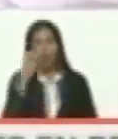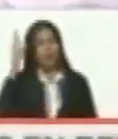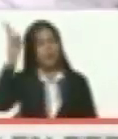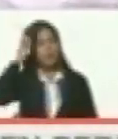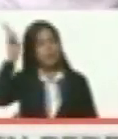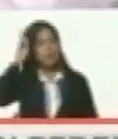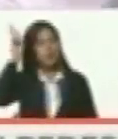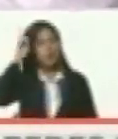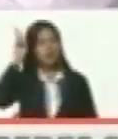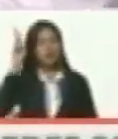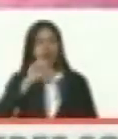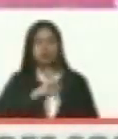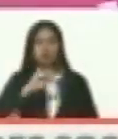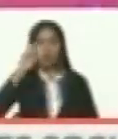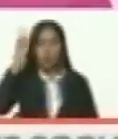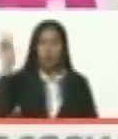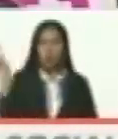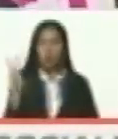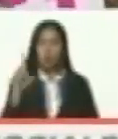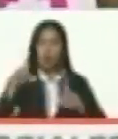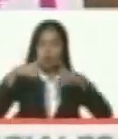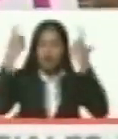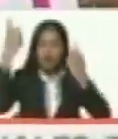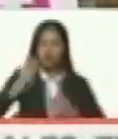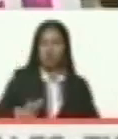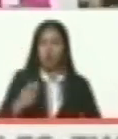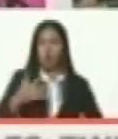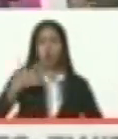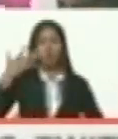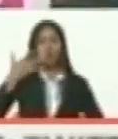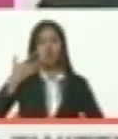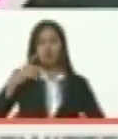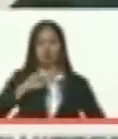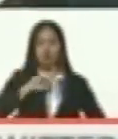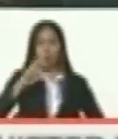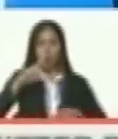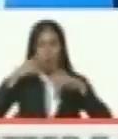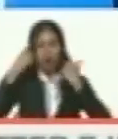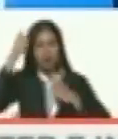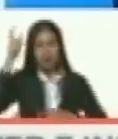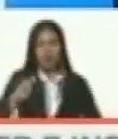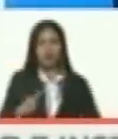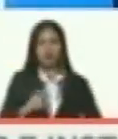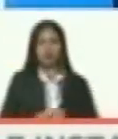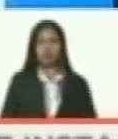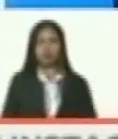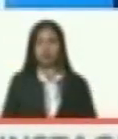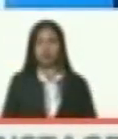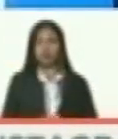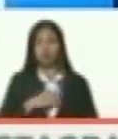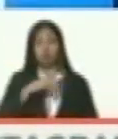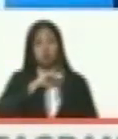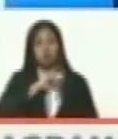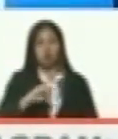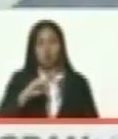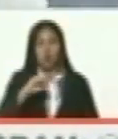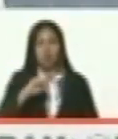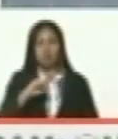indígenas. Somos guaireños, orgullosos de ser guaireños, aunque yo soy de los